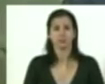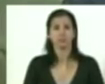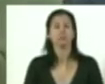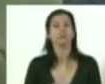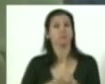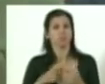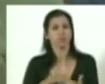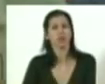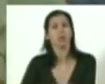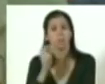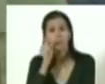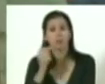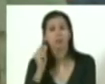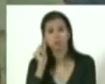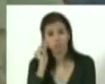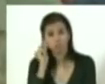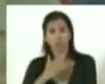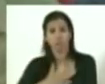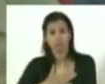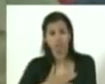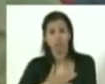Así que, hermanos, hermanas,